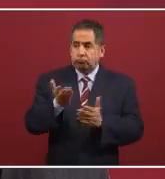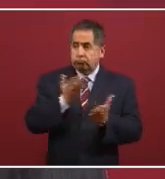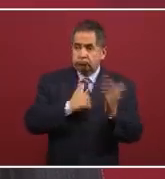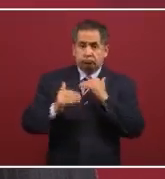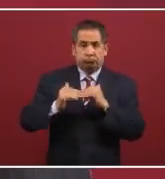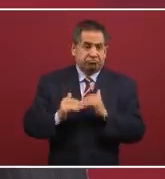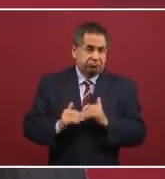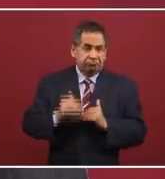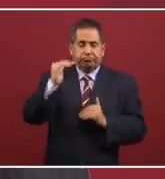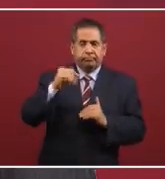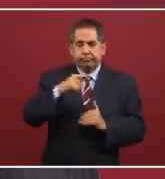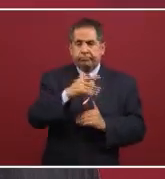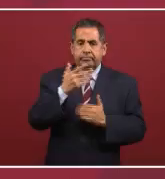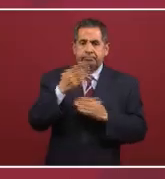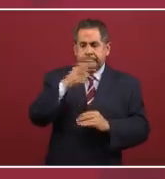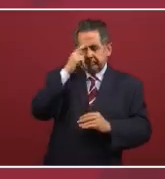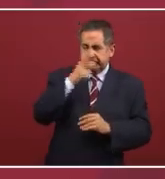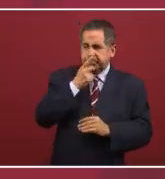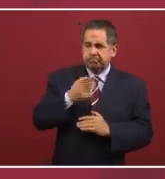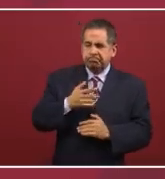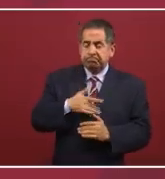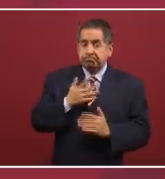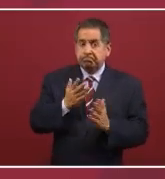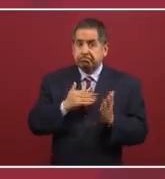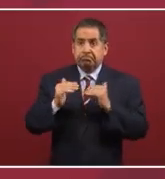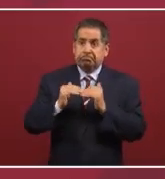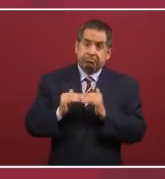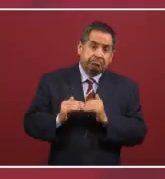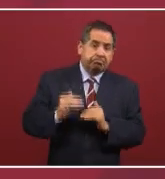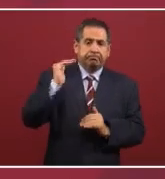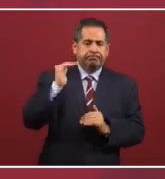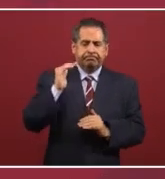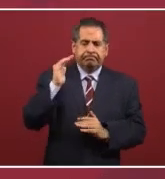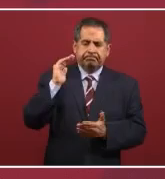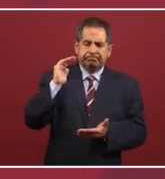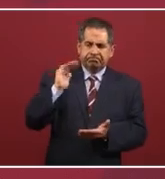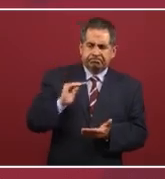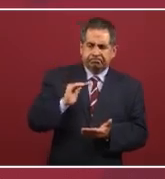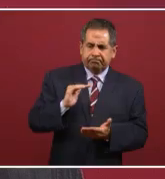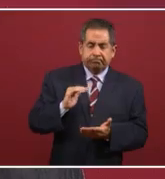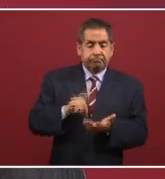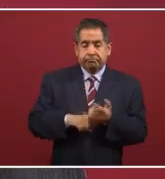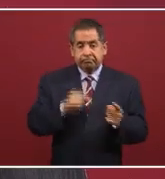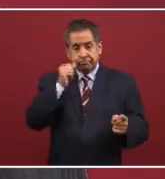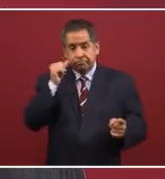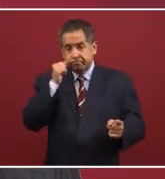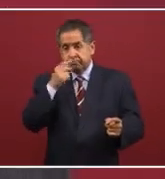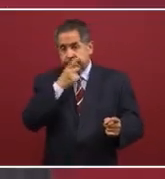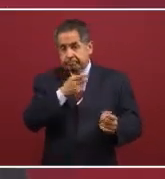México y el día de ayer, por dar otro dato,